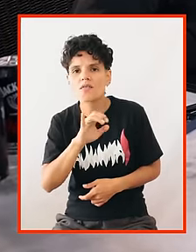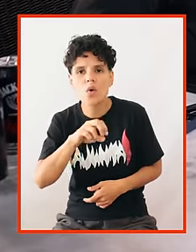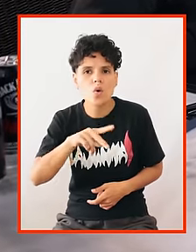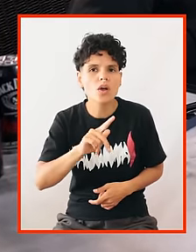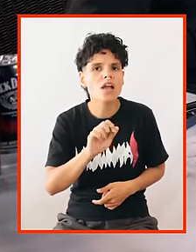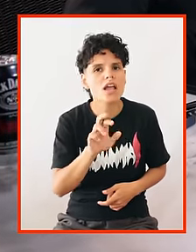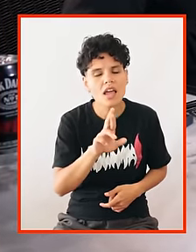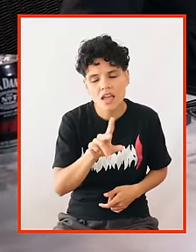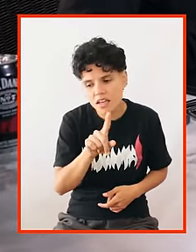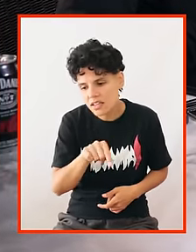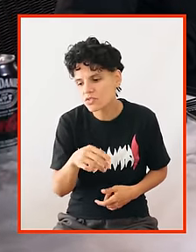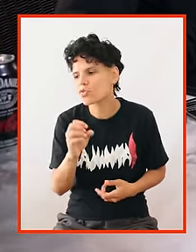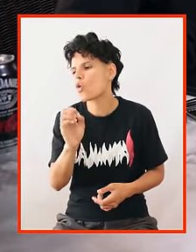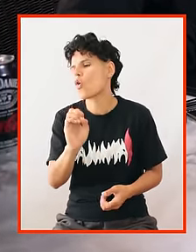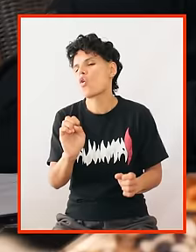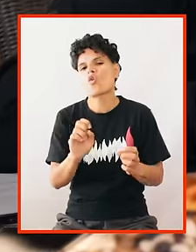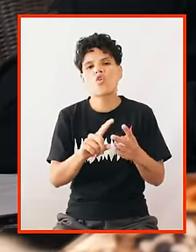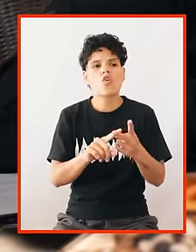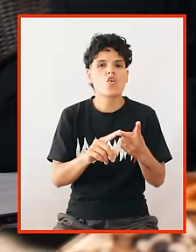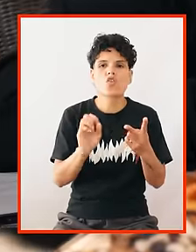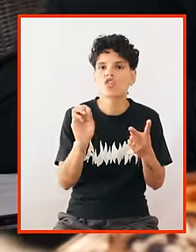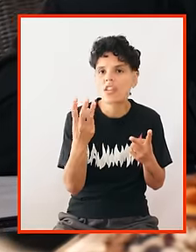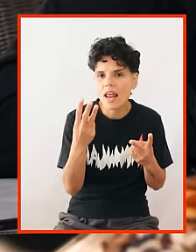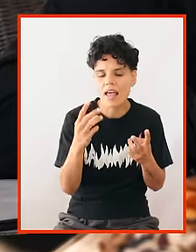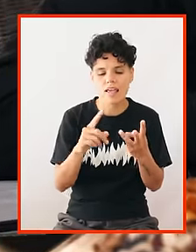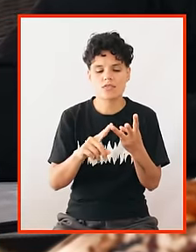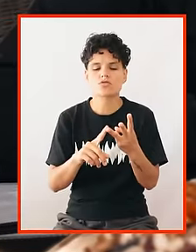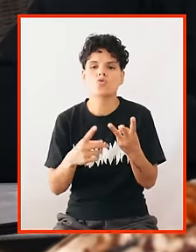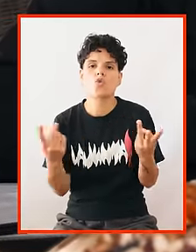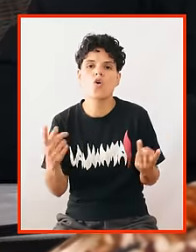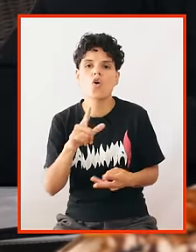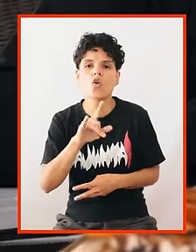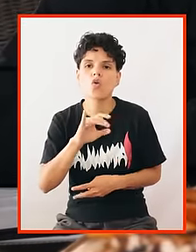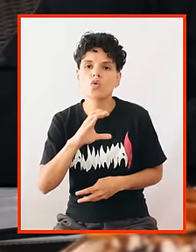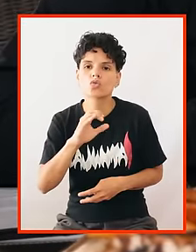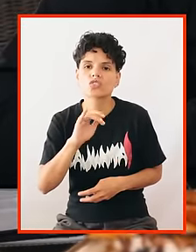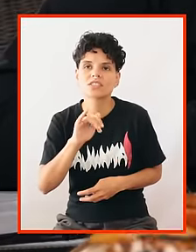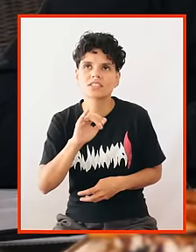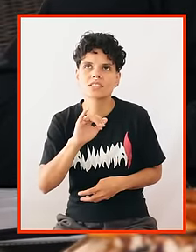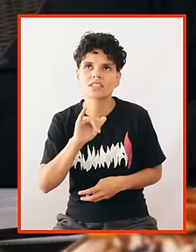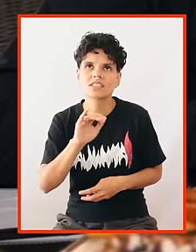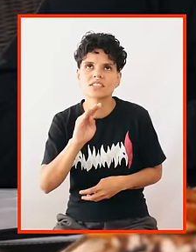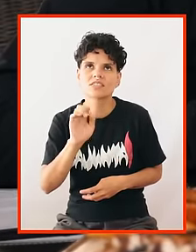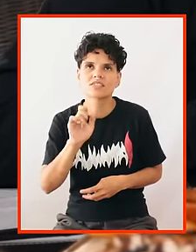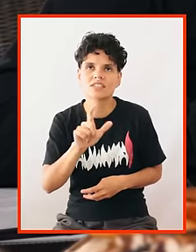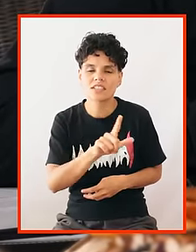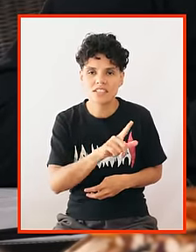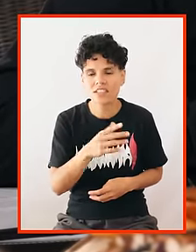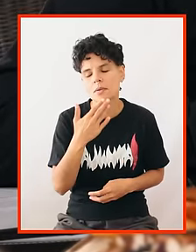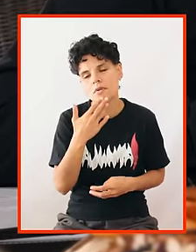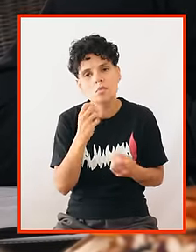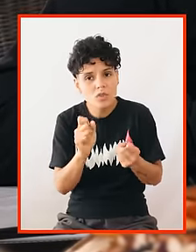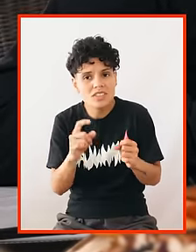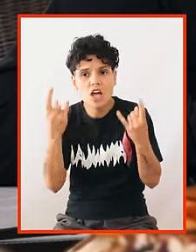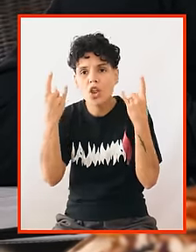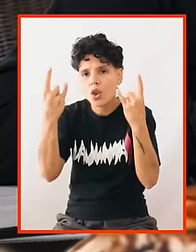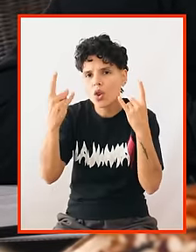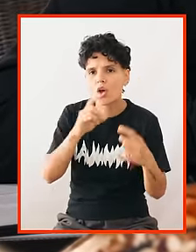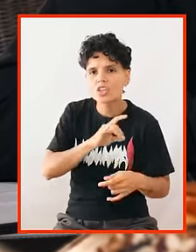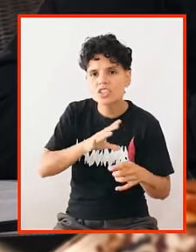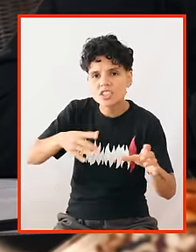Tres, no sé. Escucha Lucibel, tienen su referencia también en las bandas de rock chileno, o sea, forma